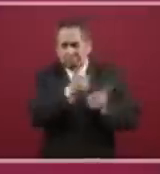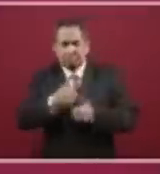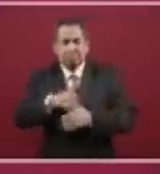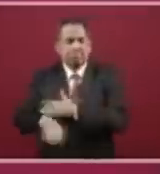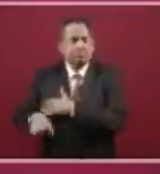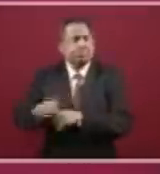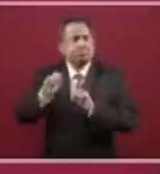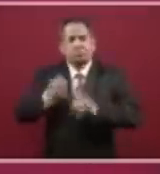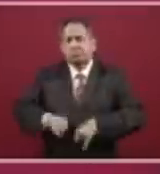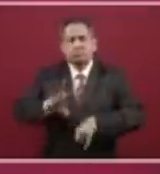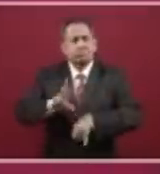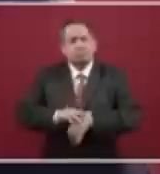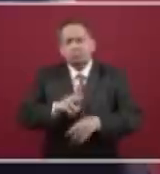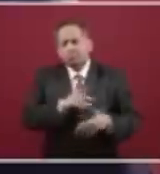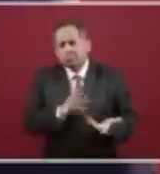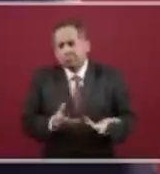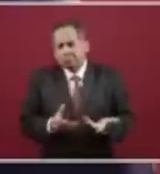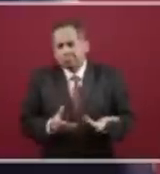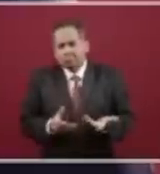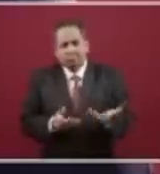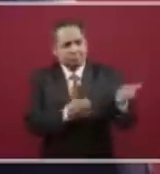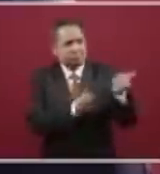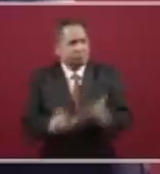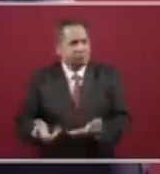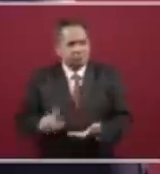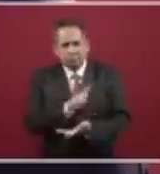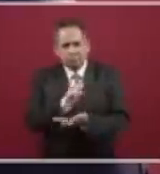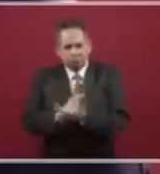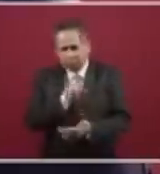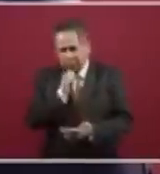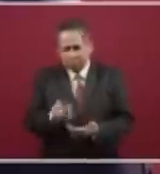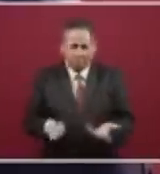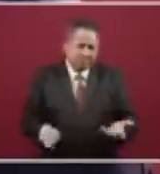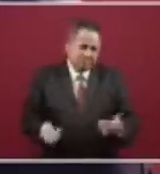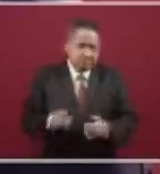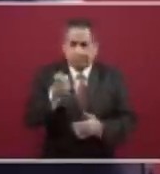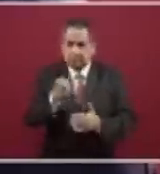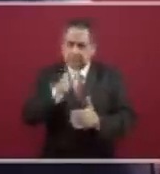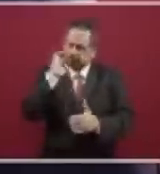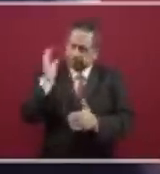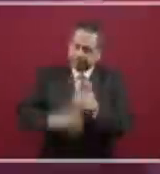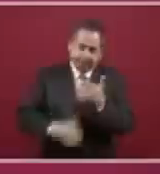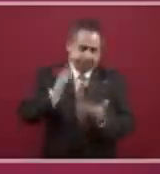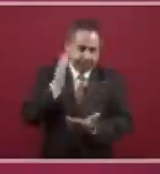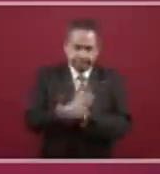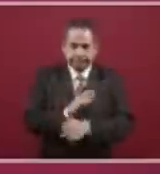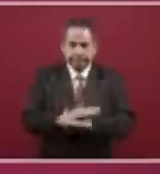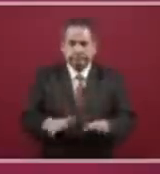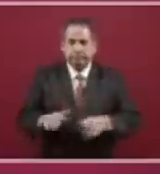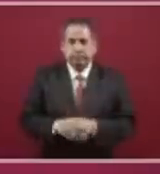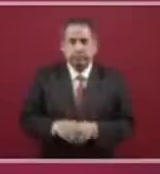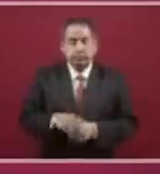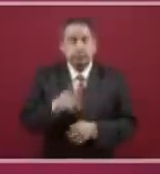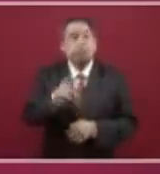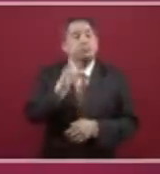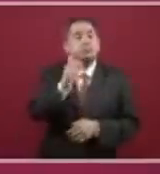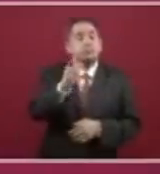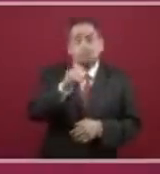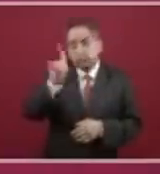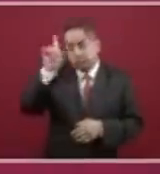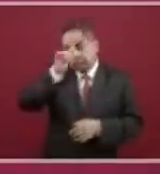traer esta mercancía de contrabando todo eso se termina lo de los asesores